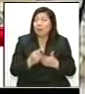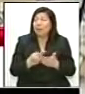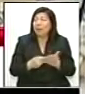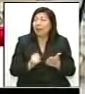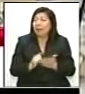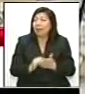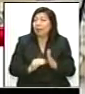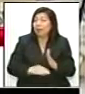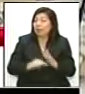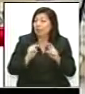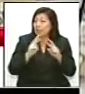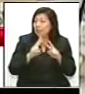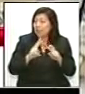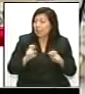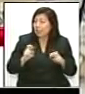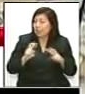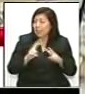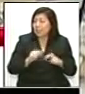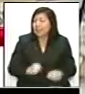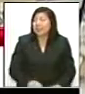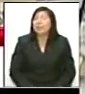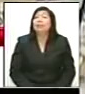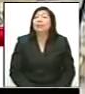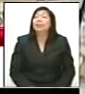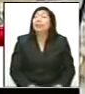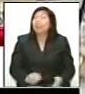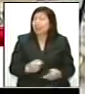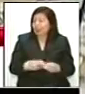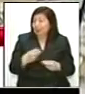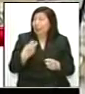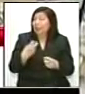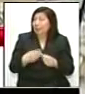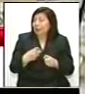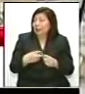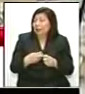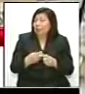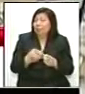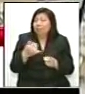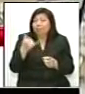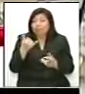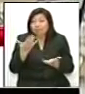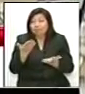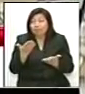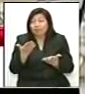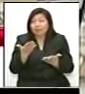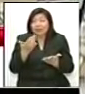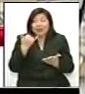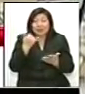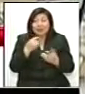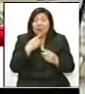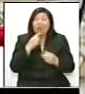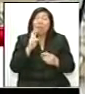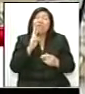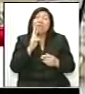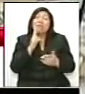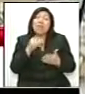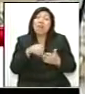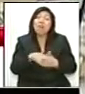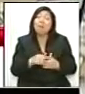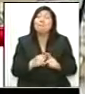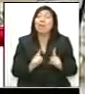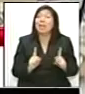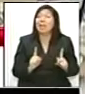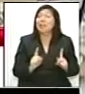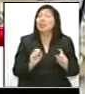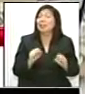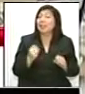finalidad de optimizar la investigación policial. Es muy difícil detectar una llamada desde un celular trucho. Pero sin